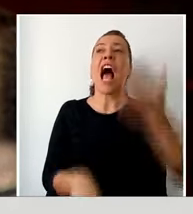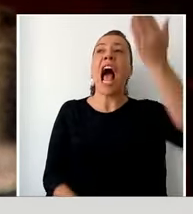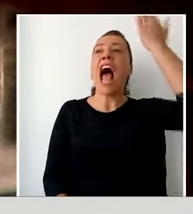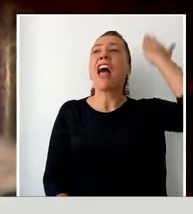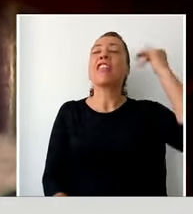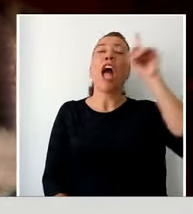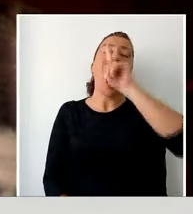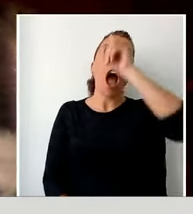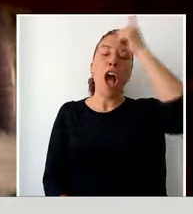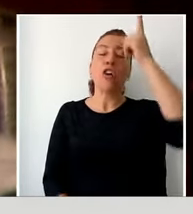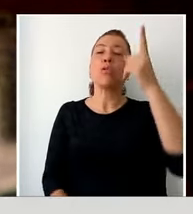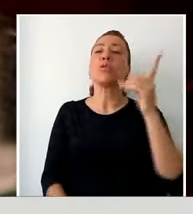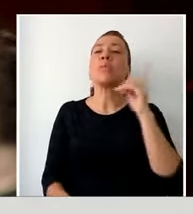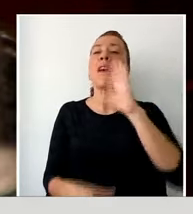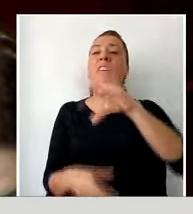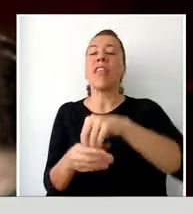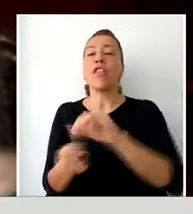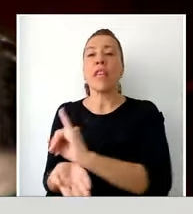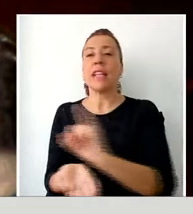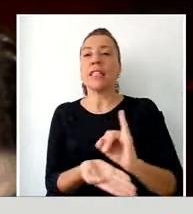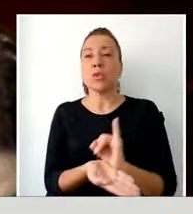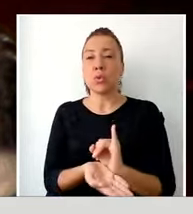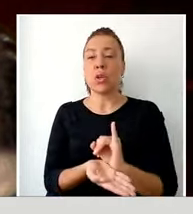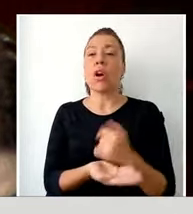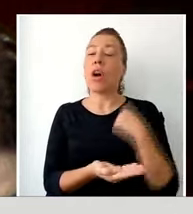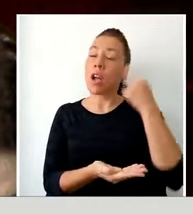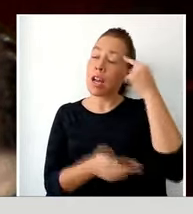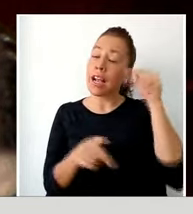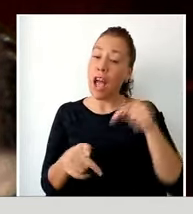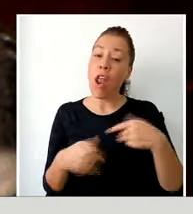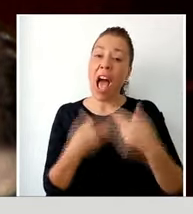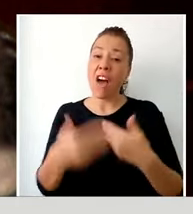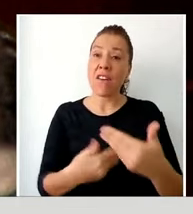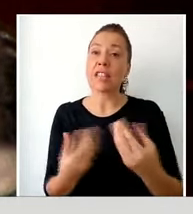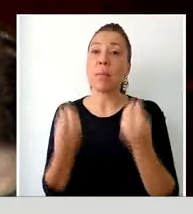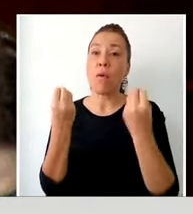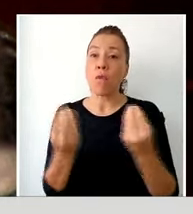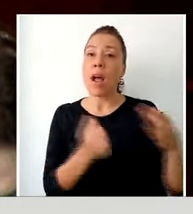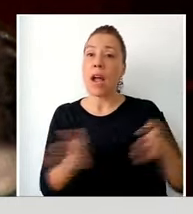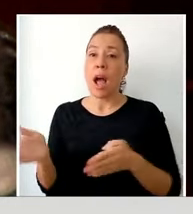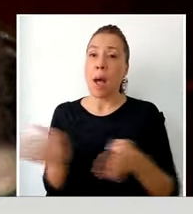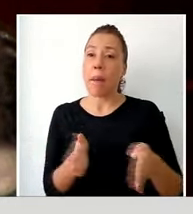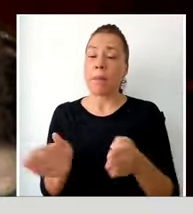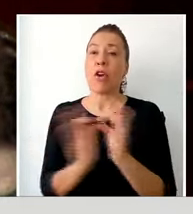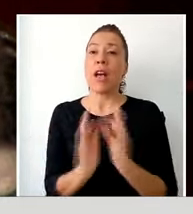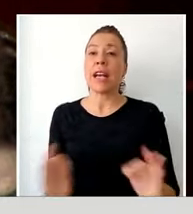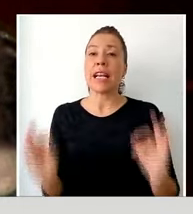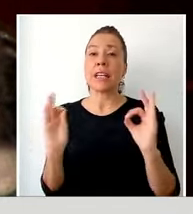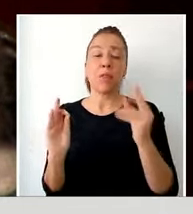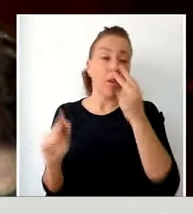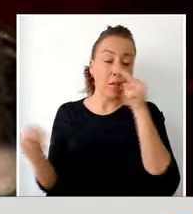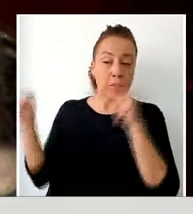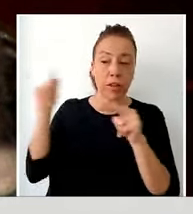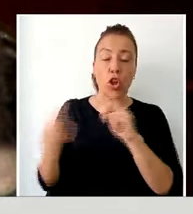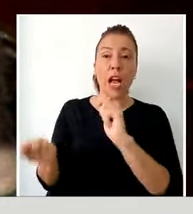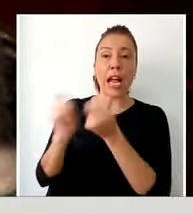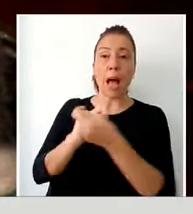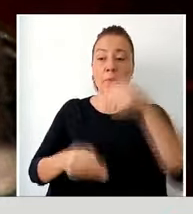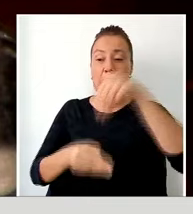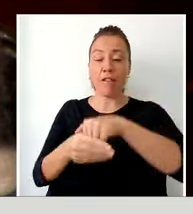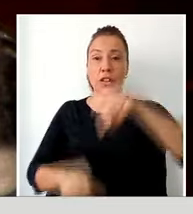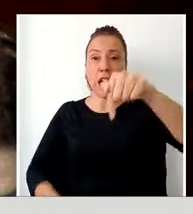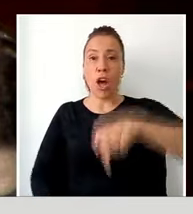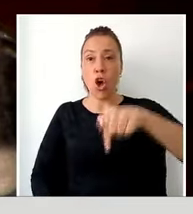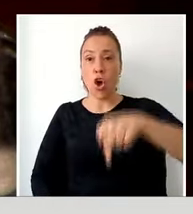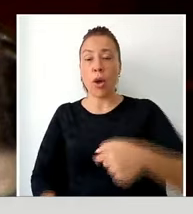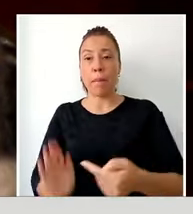institucionalizadas creemos que vamos por el camino correcto especialmente a la luz de las modificaciones que hoy votamos este proyecto